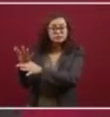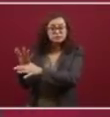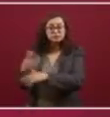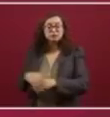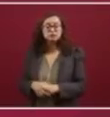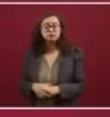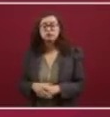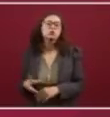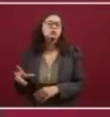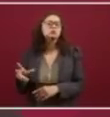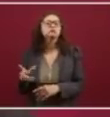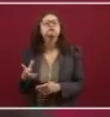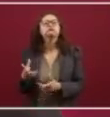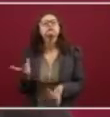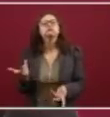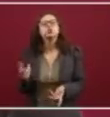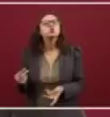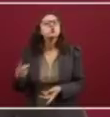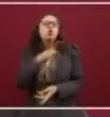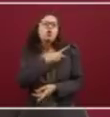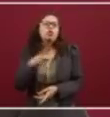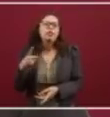de llevarse a cabo